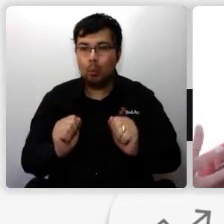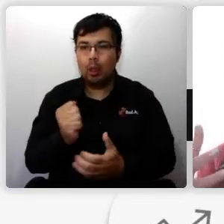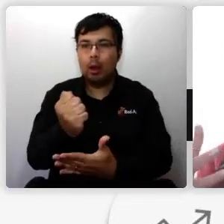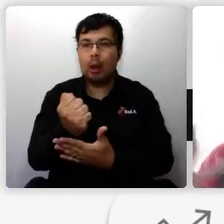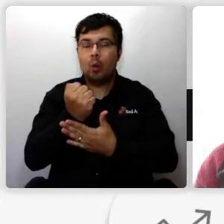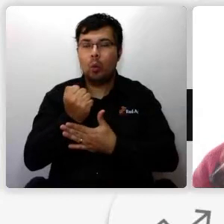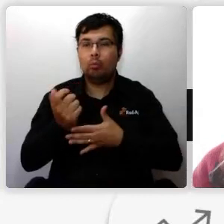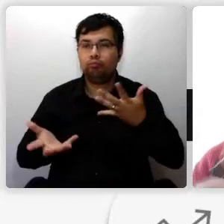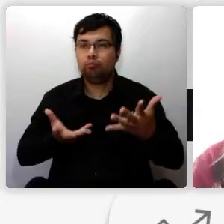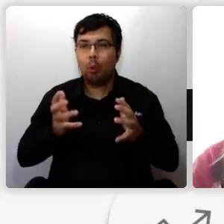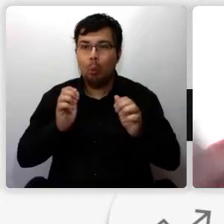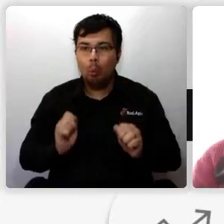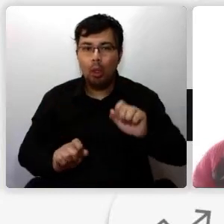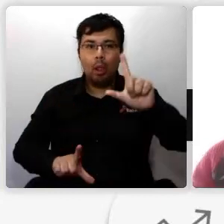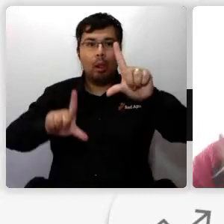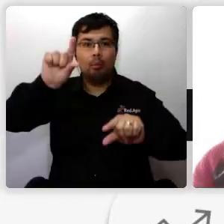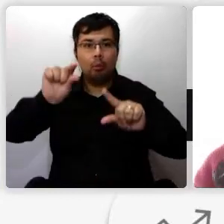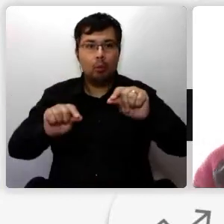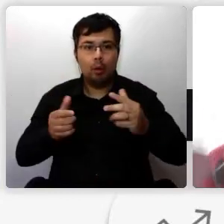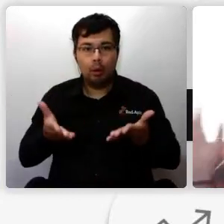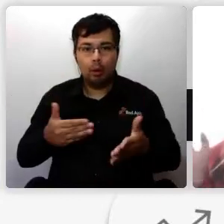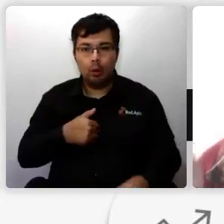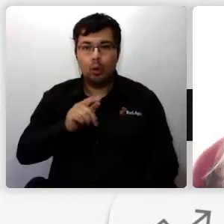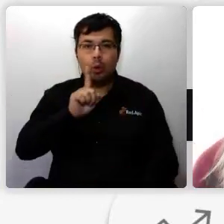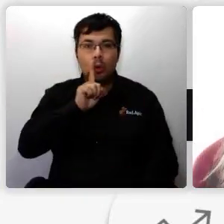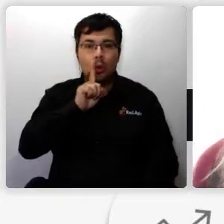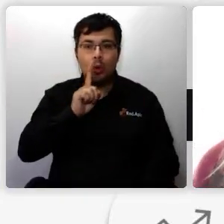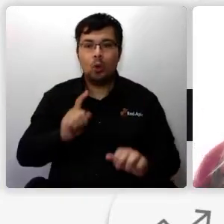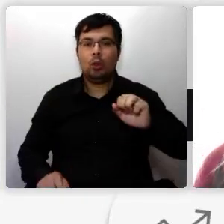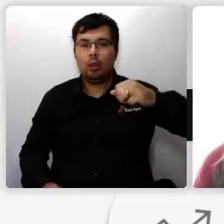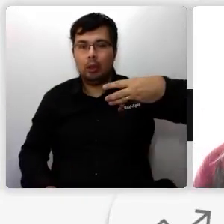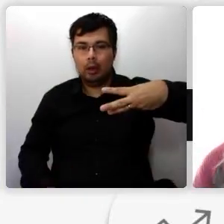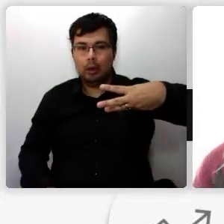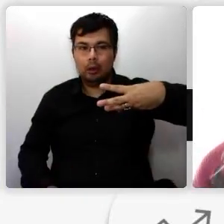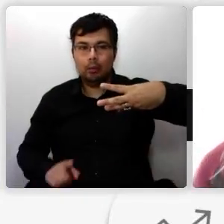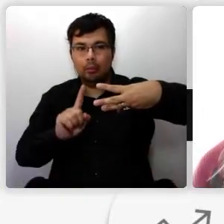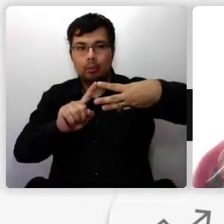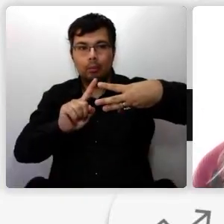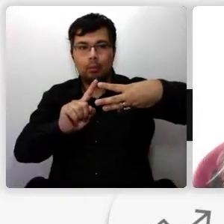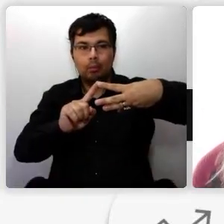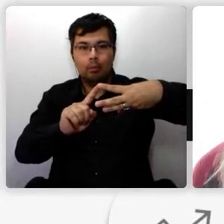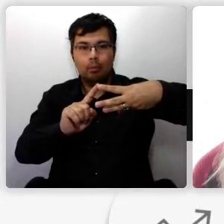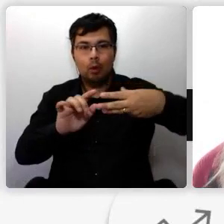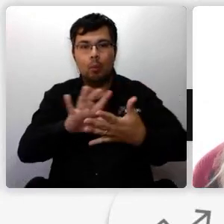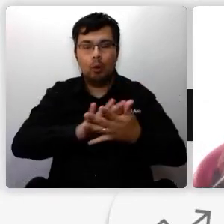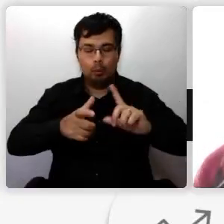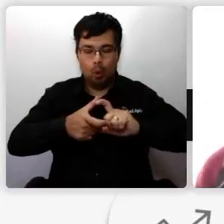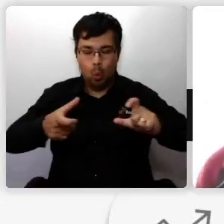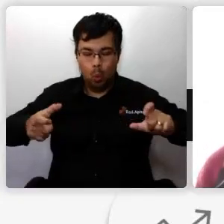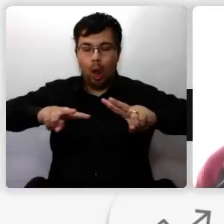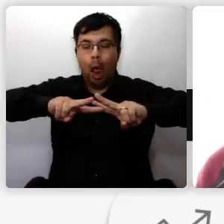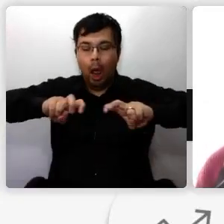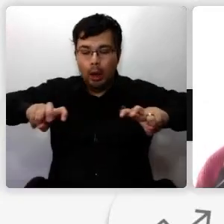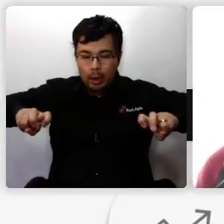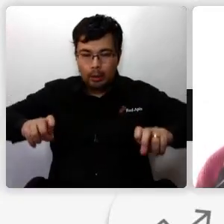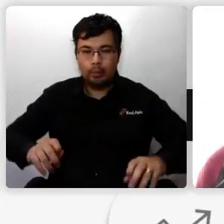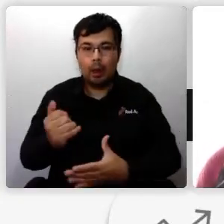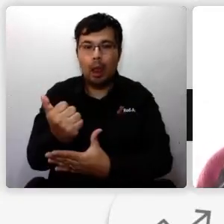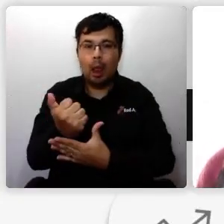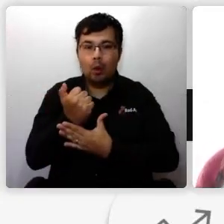a poder medir esto. Yo traigo aquí estas tres nomás como ideas, pero en el fondo, bueno, Google Analytics, que obviamente es